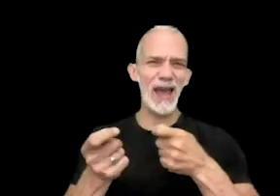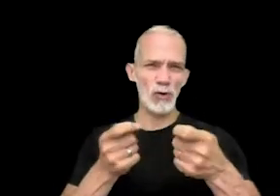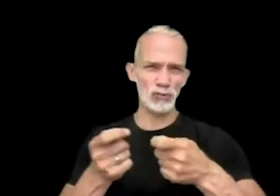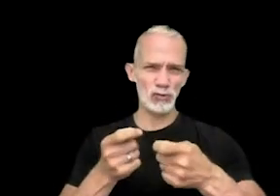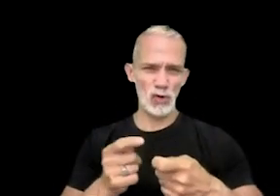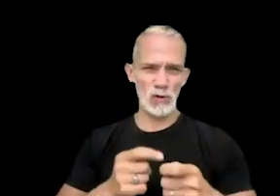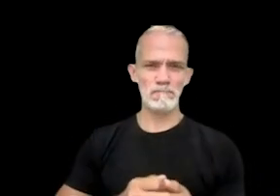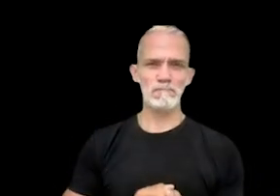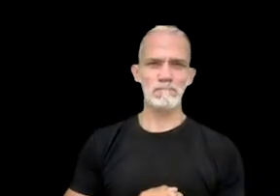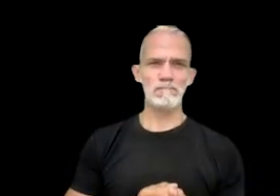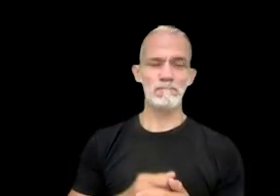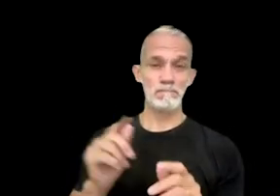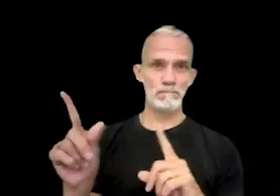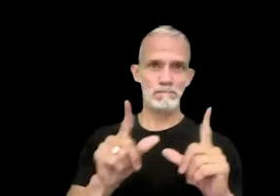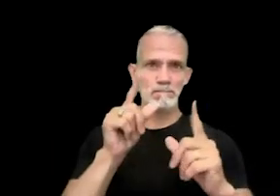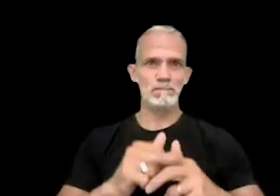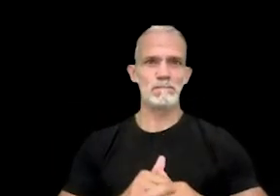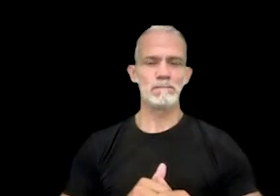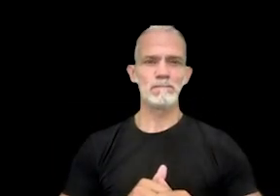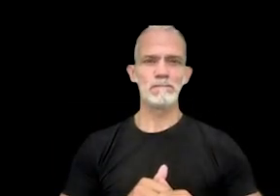pantalla.